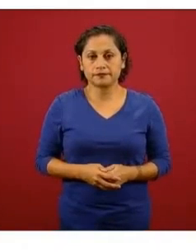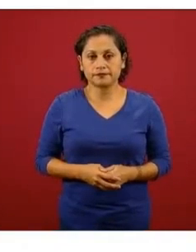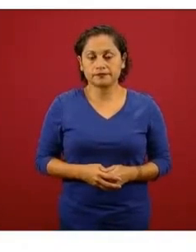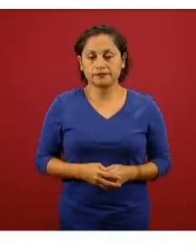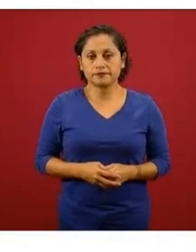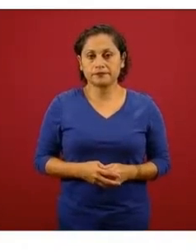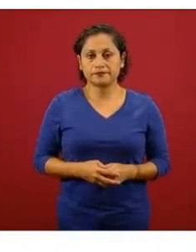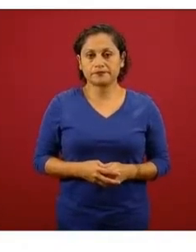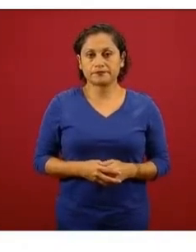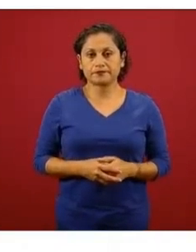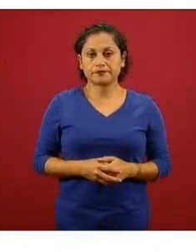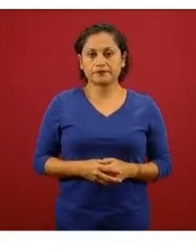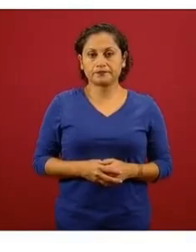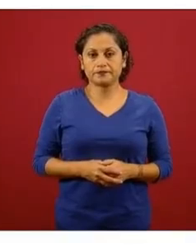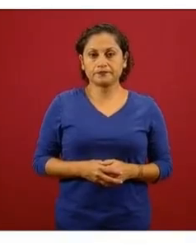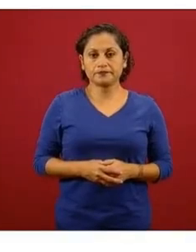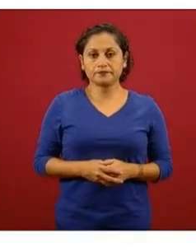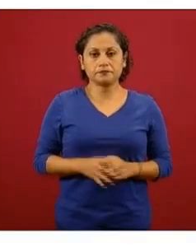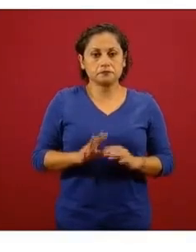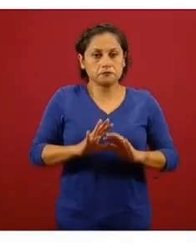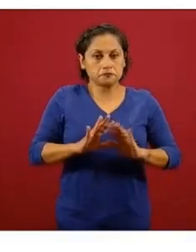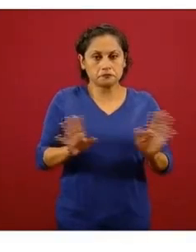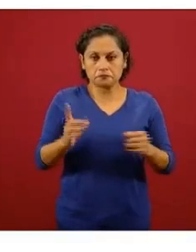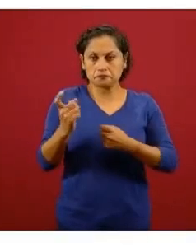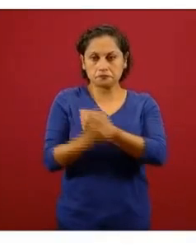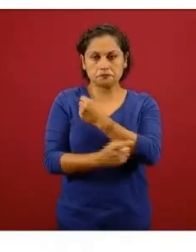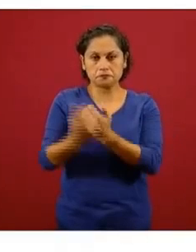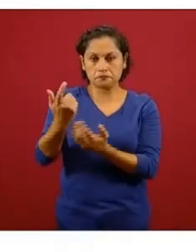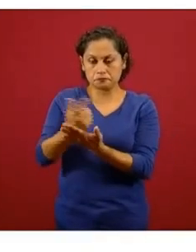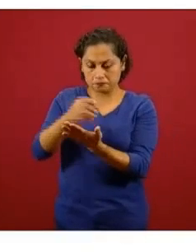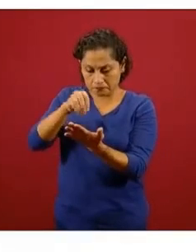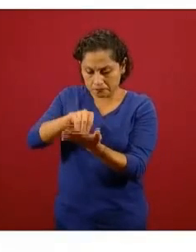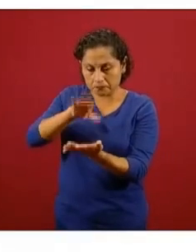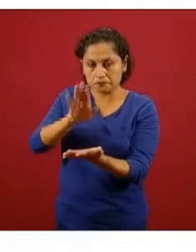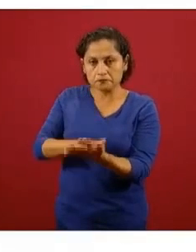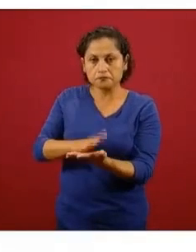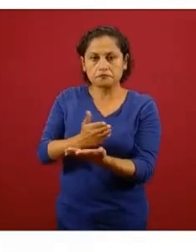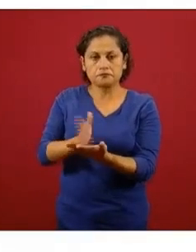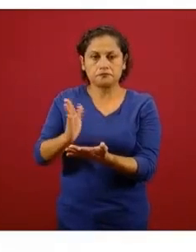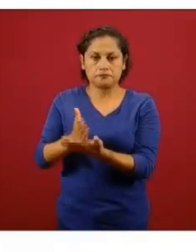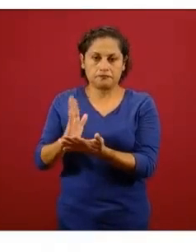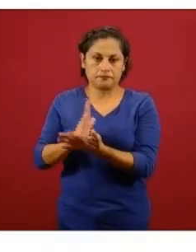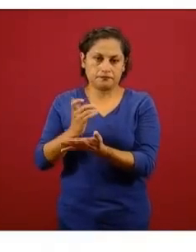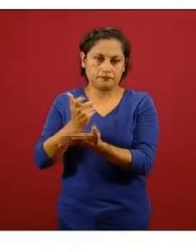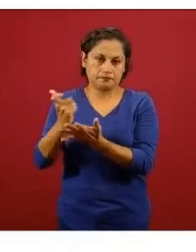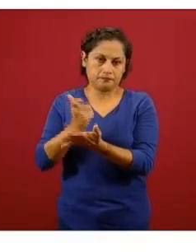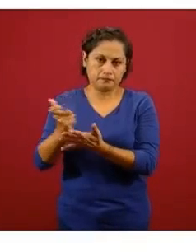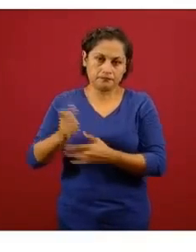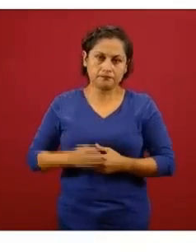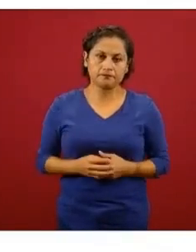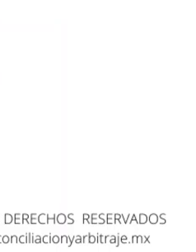tener por pagado o por hecho, cumplido su reembolso de ese mes. La siguiente, por favor.